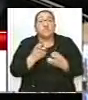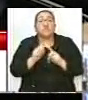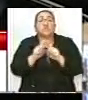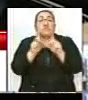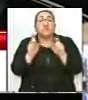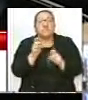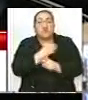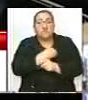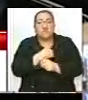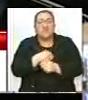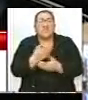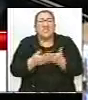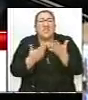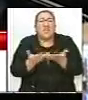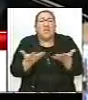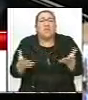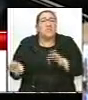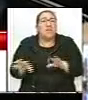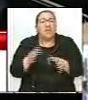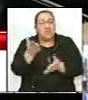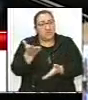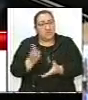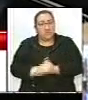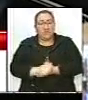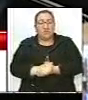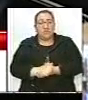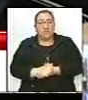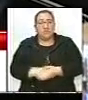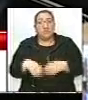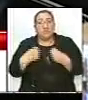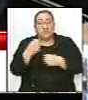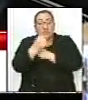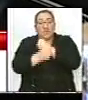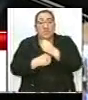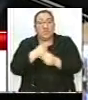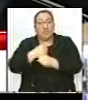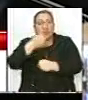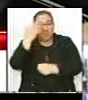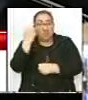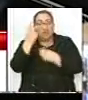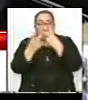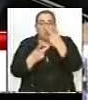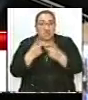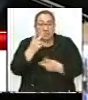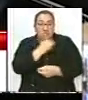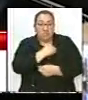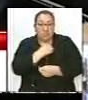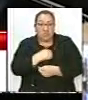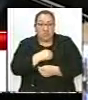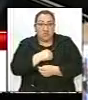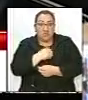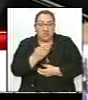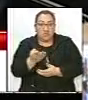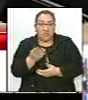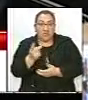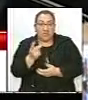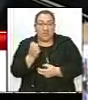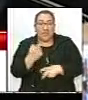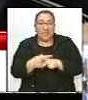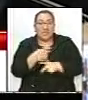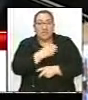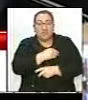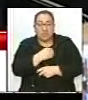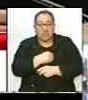qué alternativa está tomando frente a esto, porque también el sector, el año pasado hubo una visita del ministro, del ex